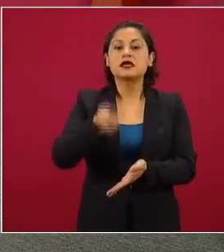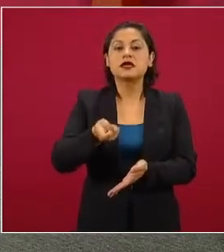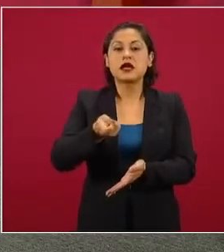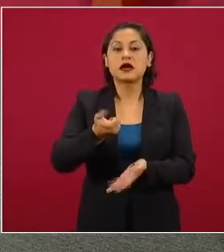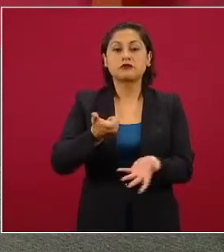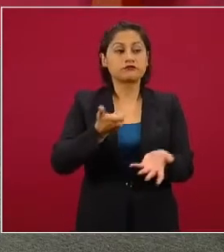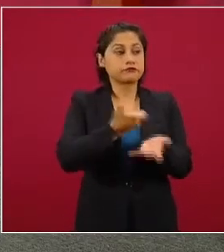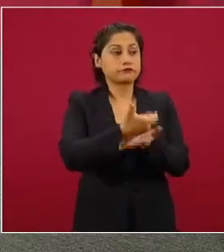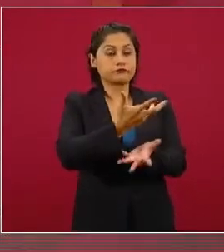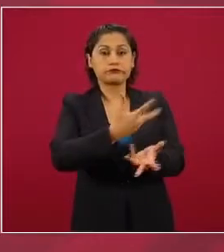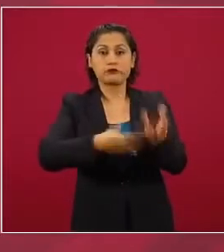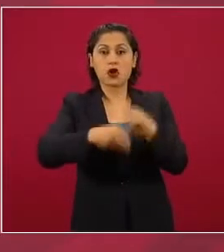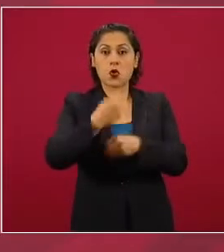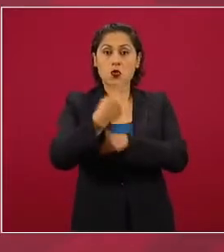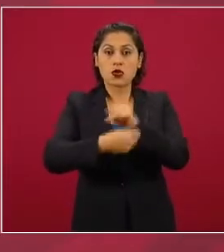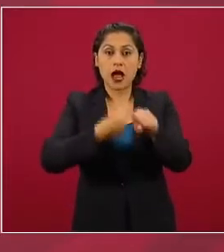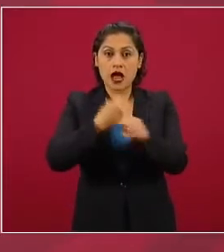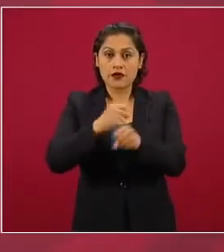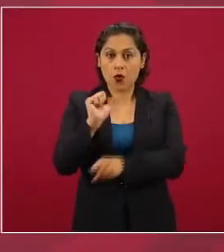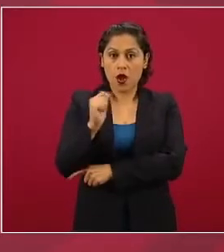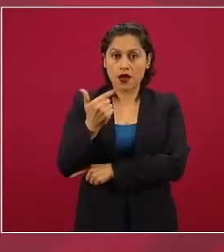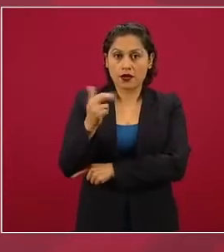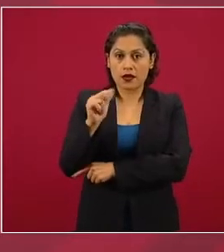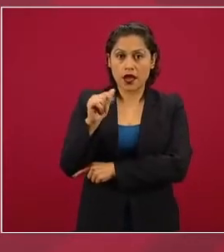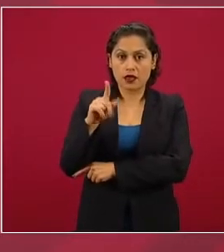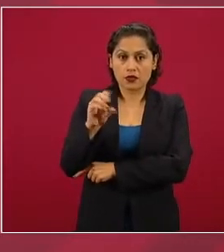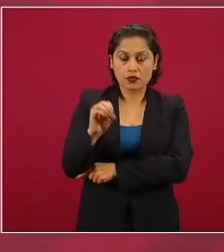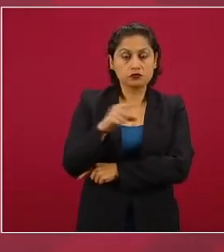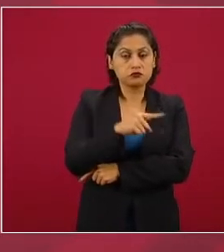Pues eso se va a terminar.